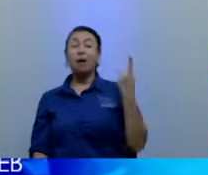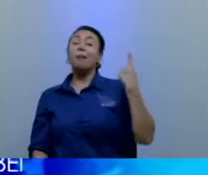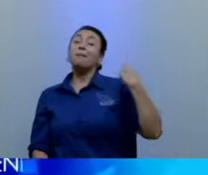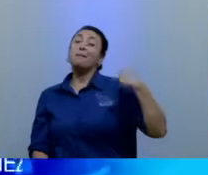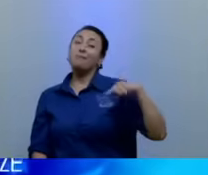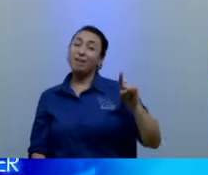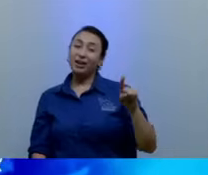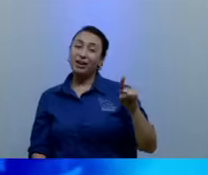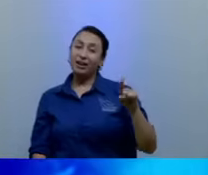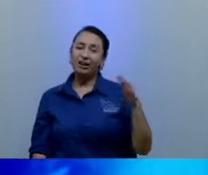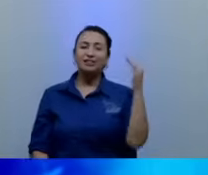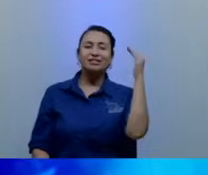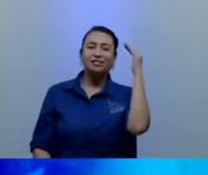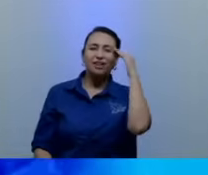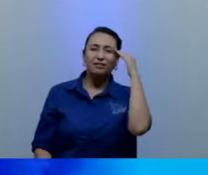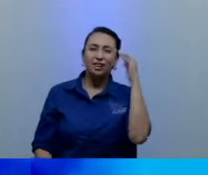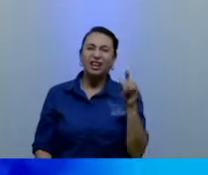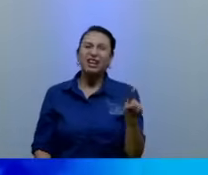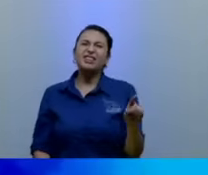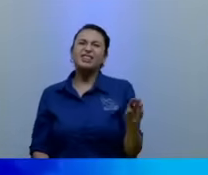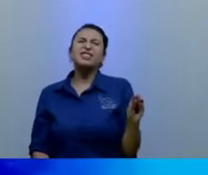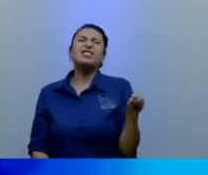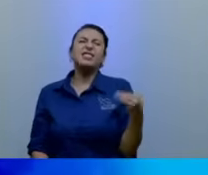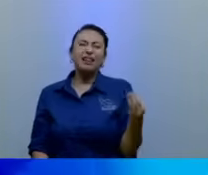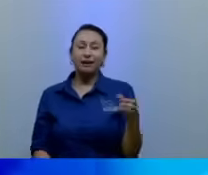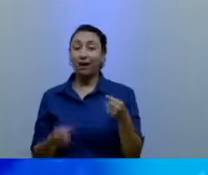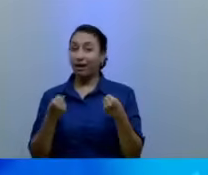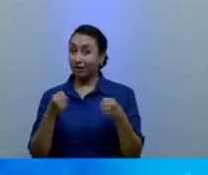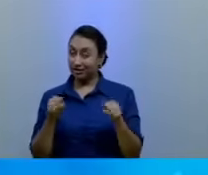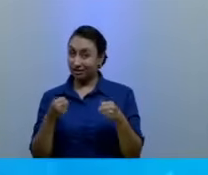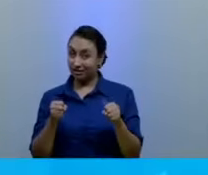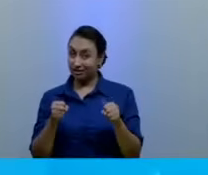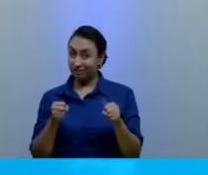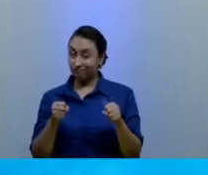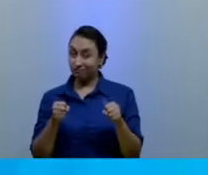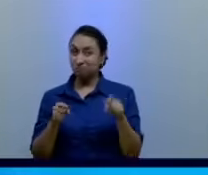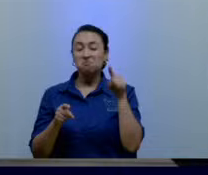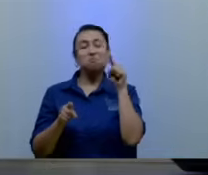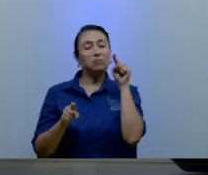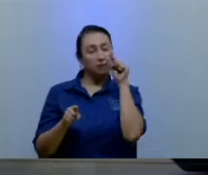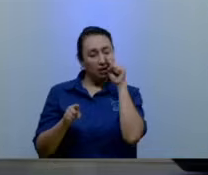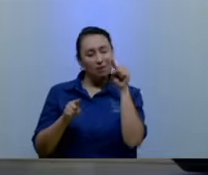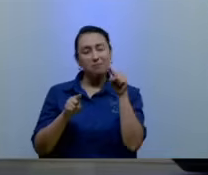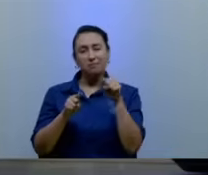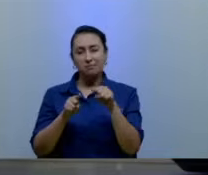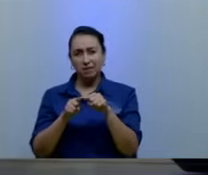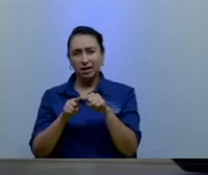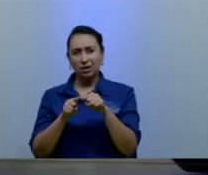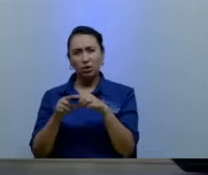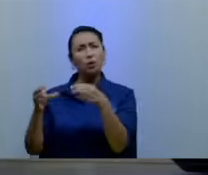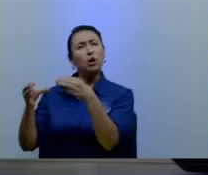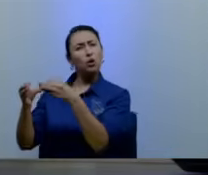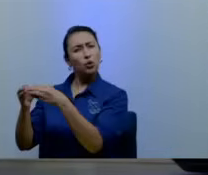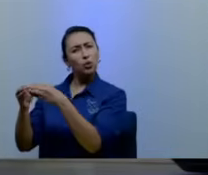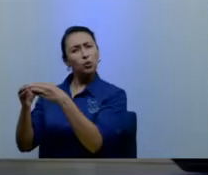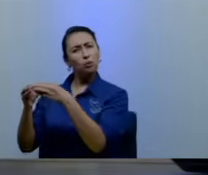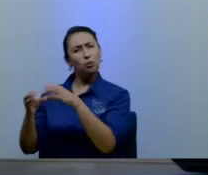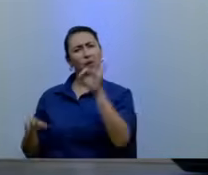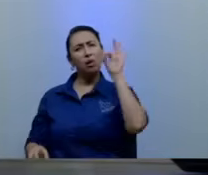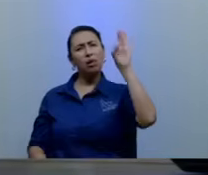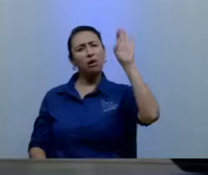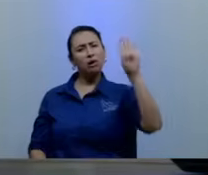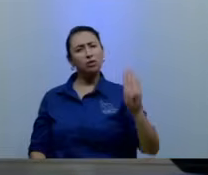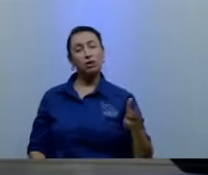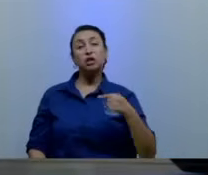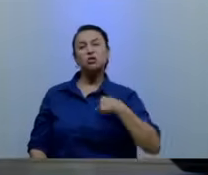Ayer estuve conversando entonces con los pastores también cómo desgranar, descubrir la idolatría, según el